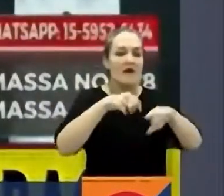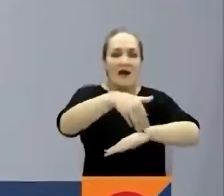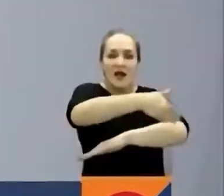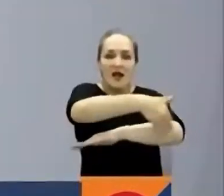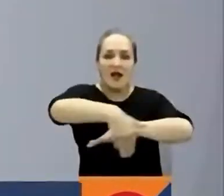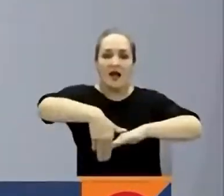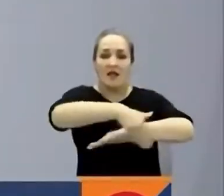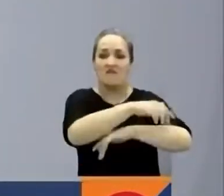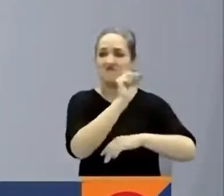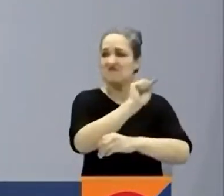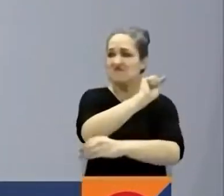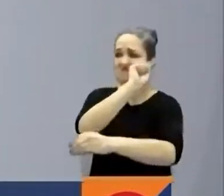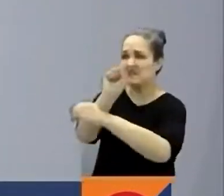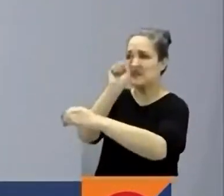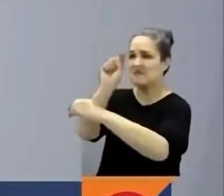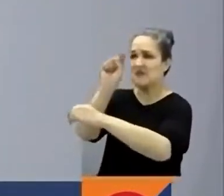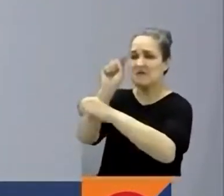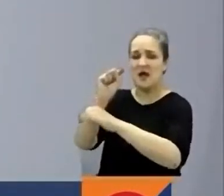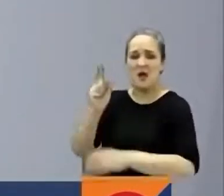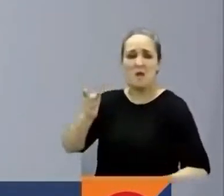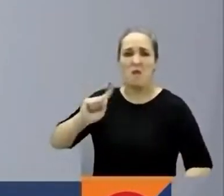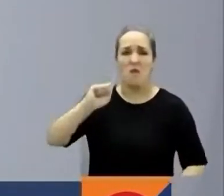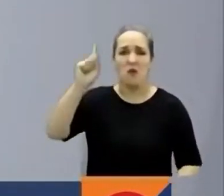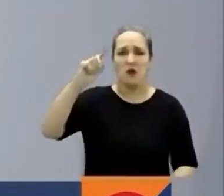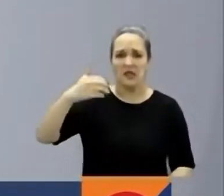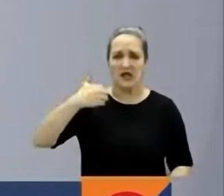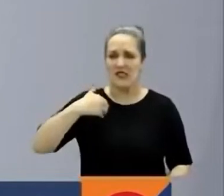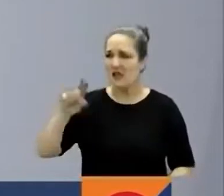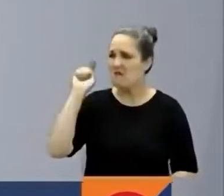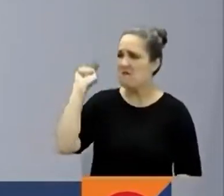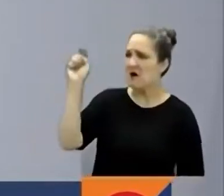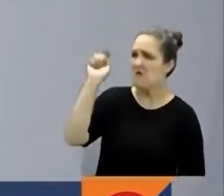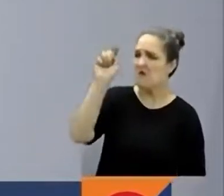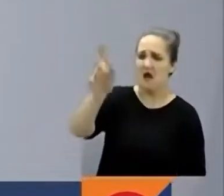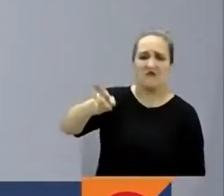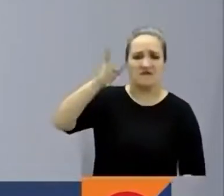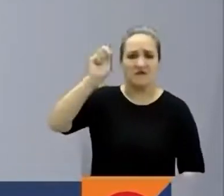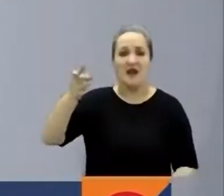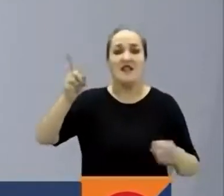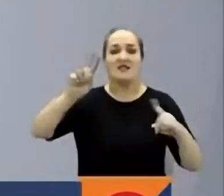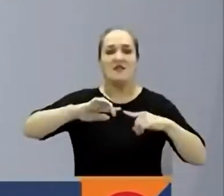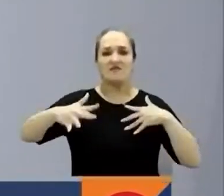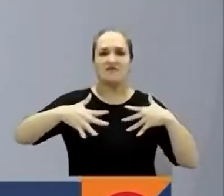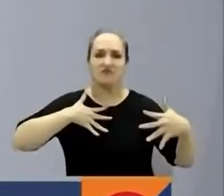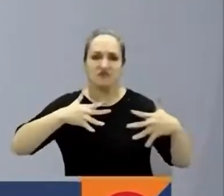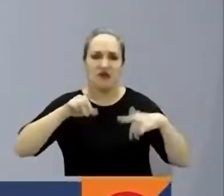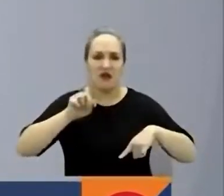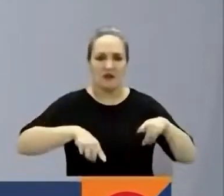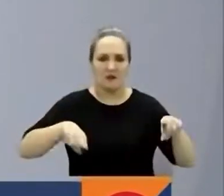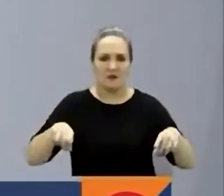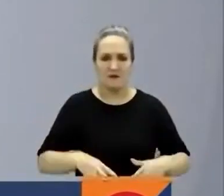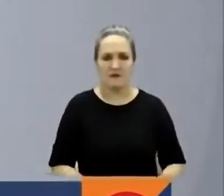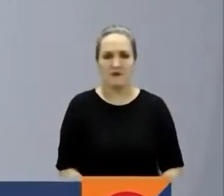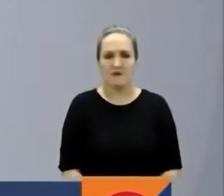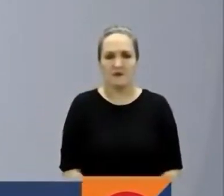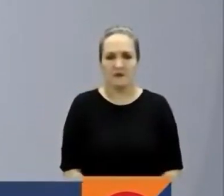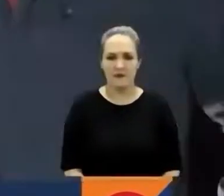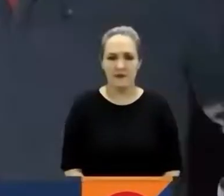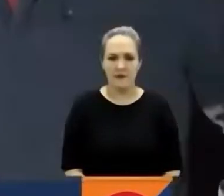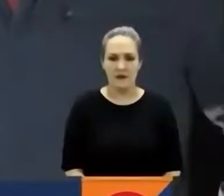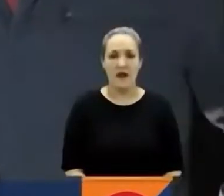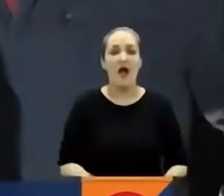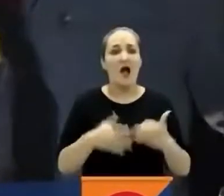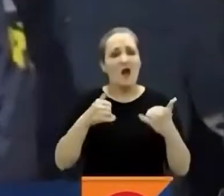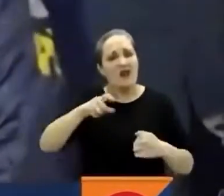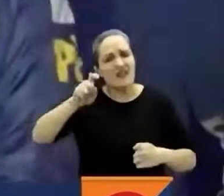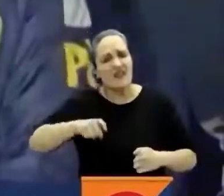sus críticas contra la clase política argentina y en algunas participaciones en dramatizados. ¿Para qué? Hay que ser fieles, chicos.